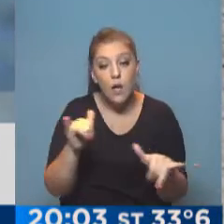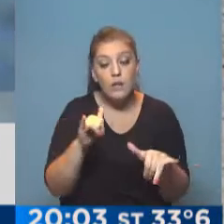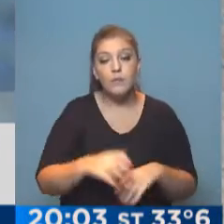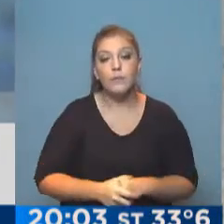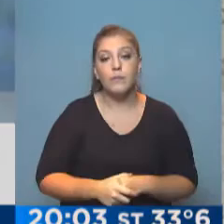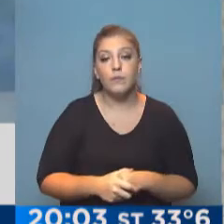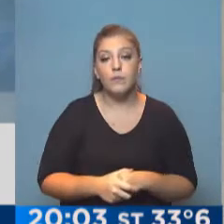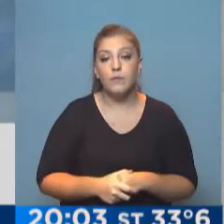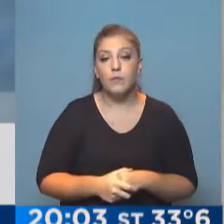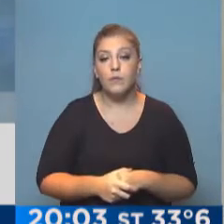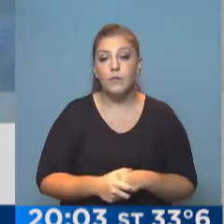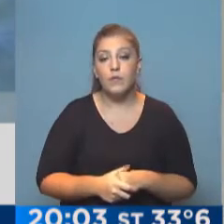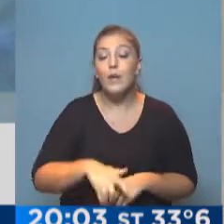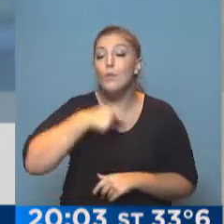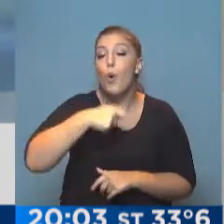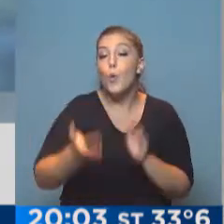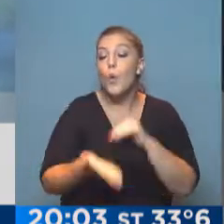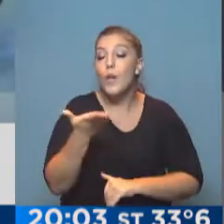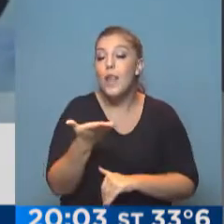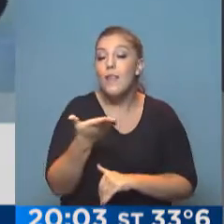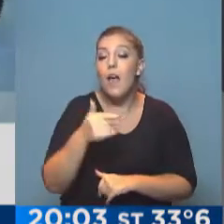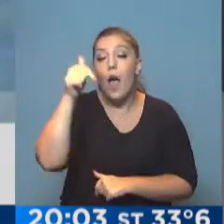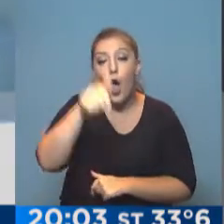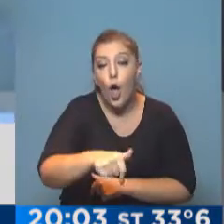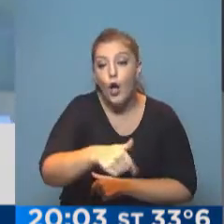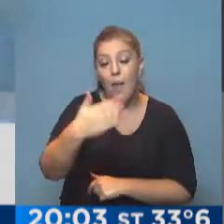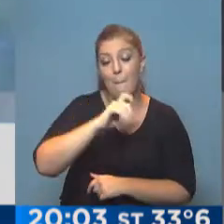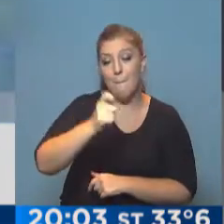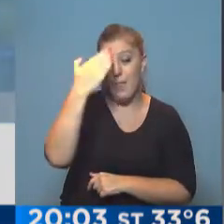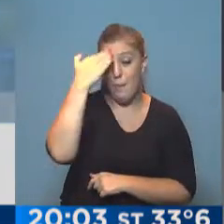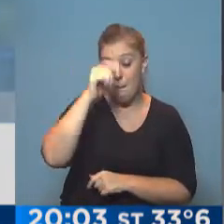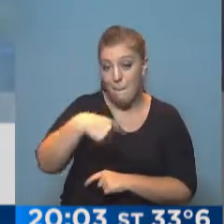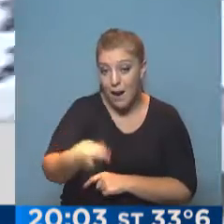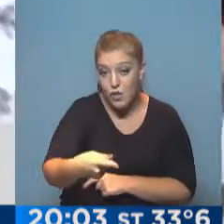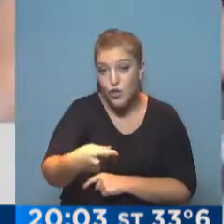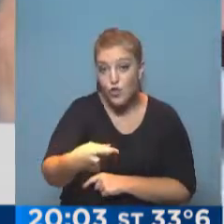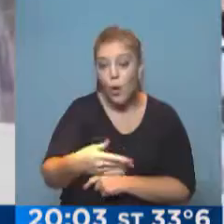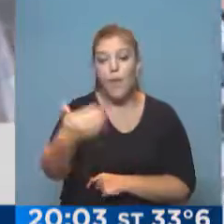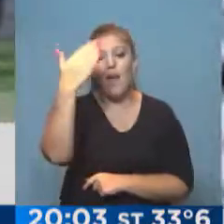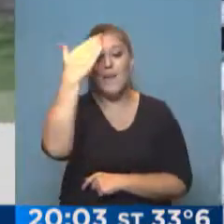el índice de movilidad que se va a aplicar ahora a partir de marzo va a ser de